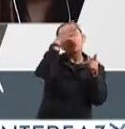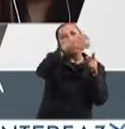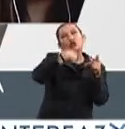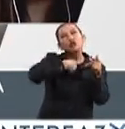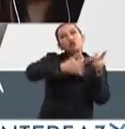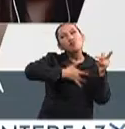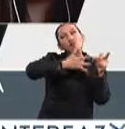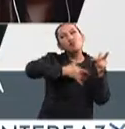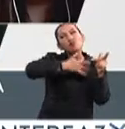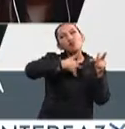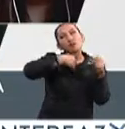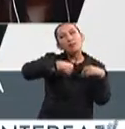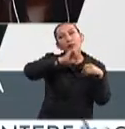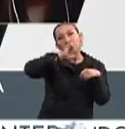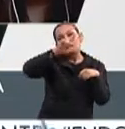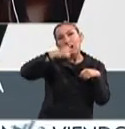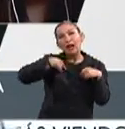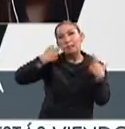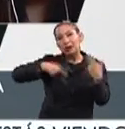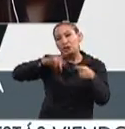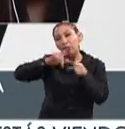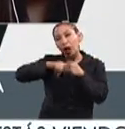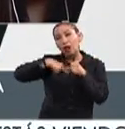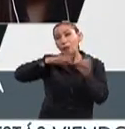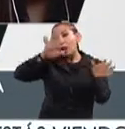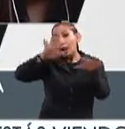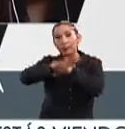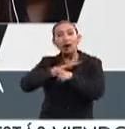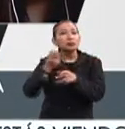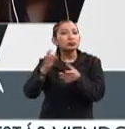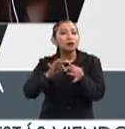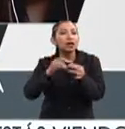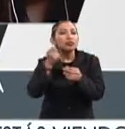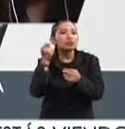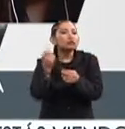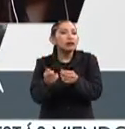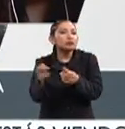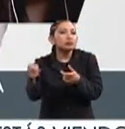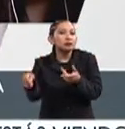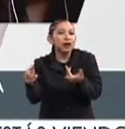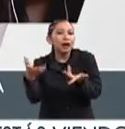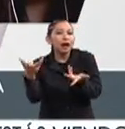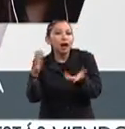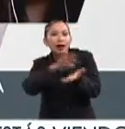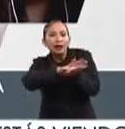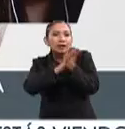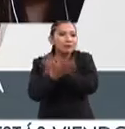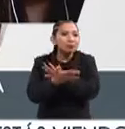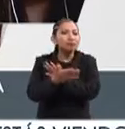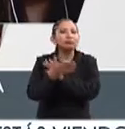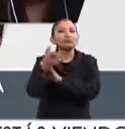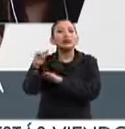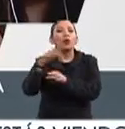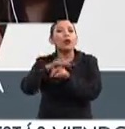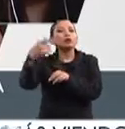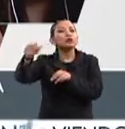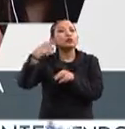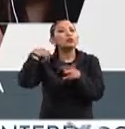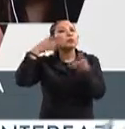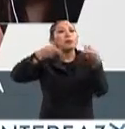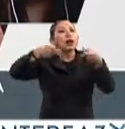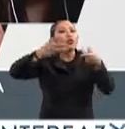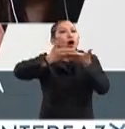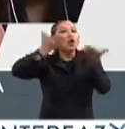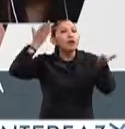hacer tanto en tu vida profesional como en tu vida personal. Platícanos un poco sobre esta transformación y pues cuáles son tus